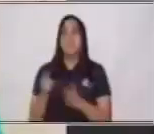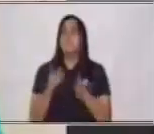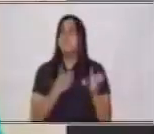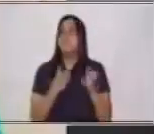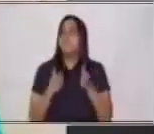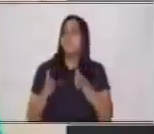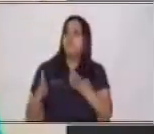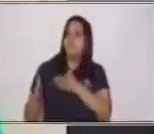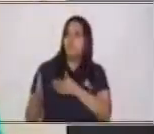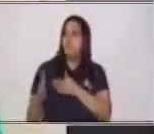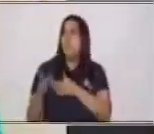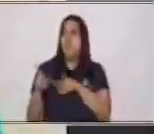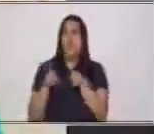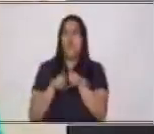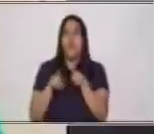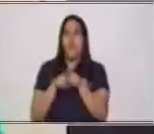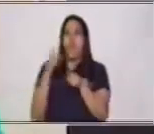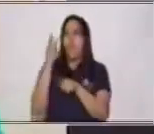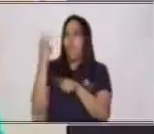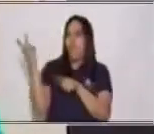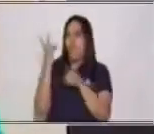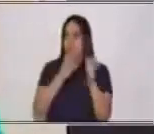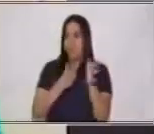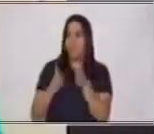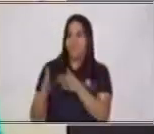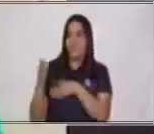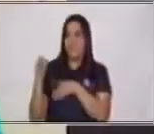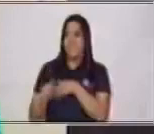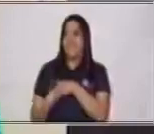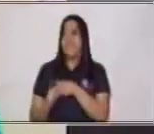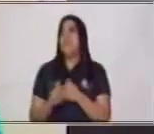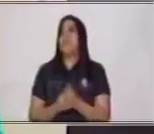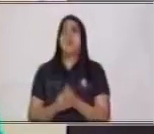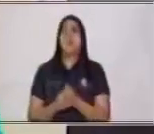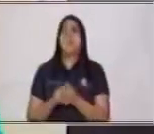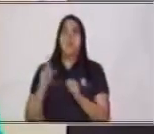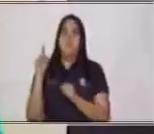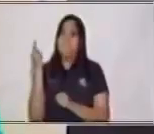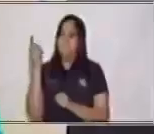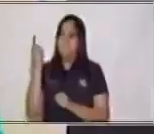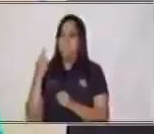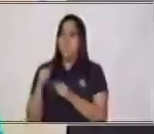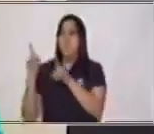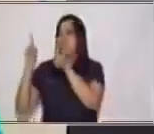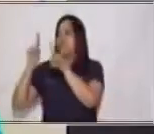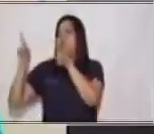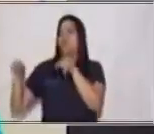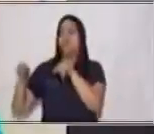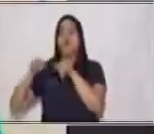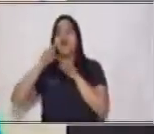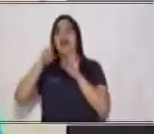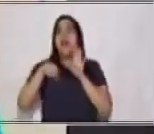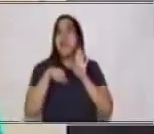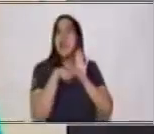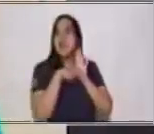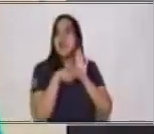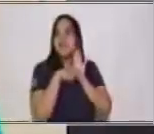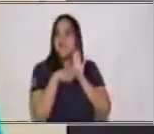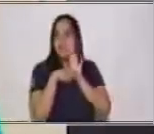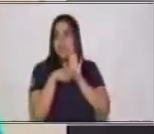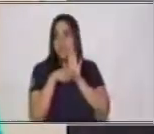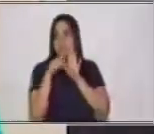esas raíces en esta forma general. Tenemos, primero, la resta de las